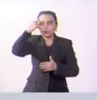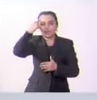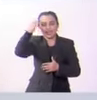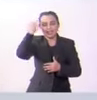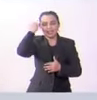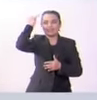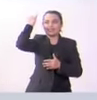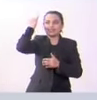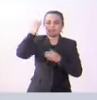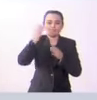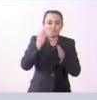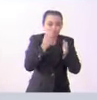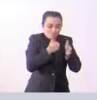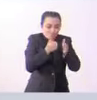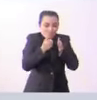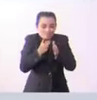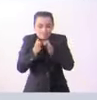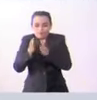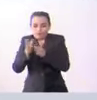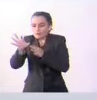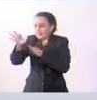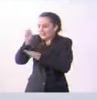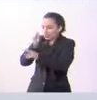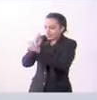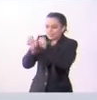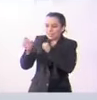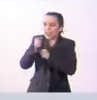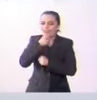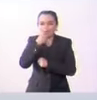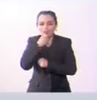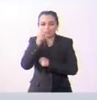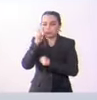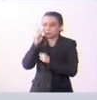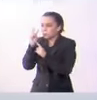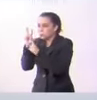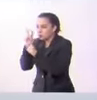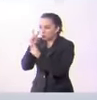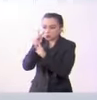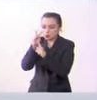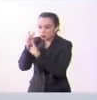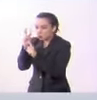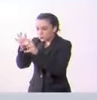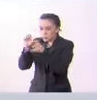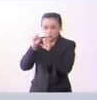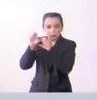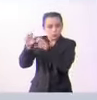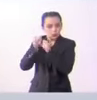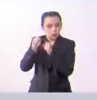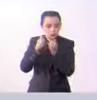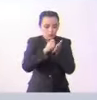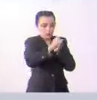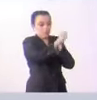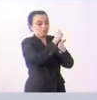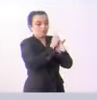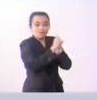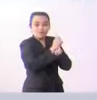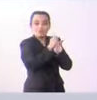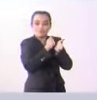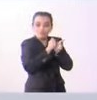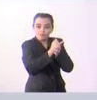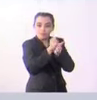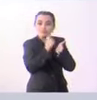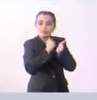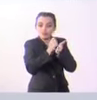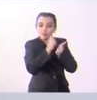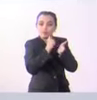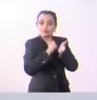temática, todo lo de los personajes, lo del espacio, lo del tiempo, y lo plasmarás en tu cuaderno de lenguaje y literatura.